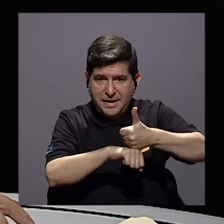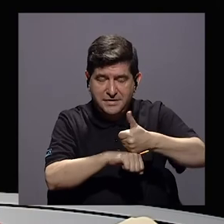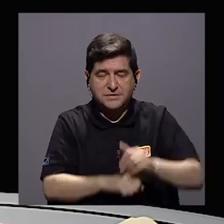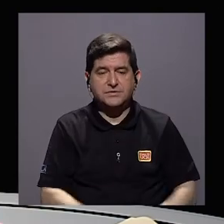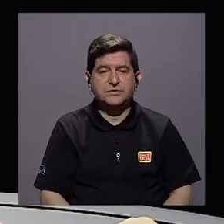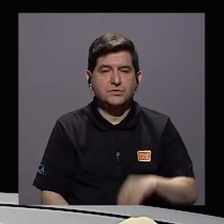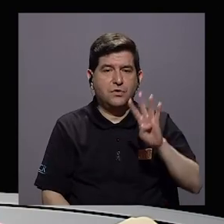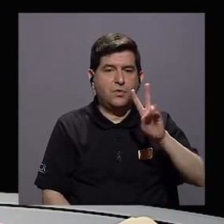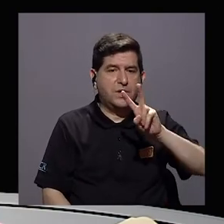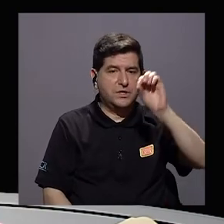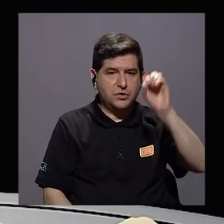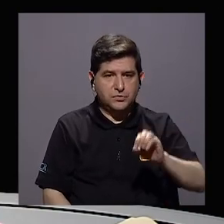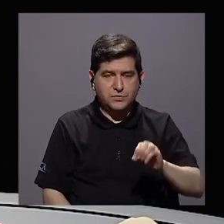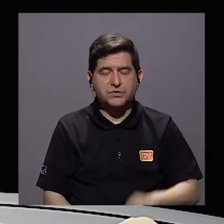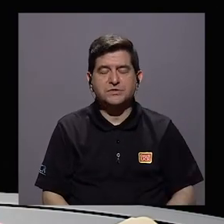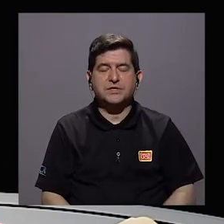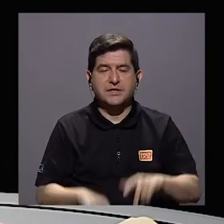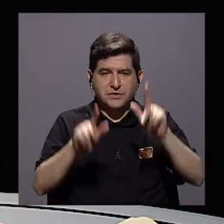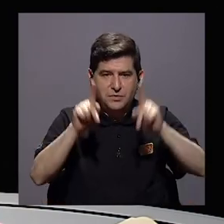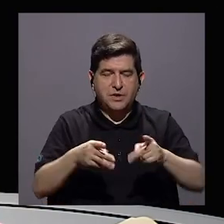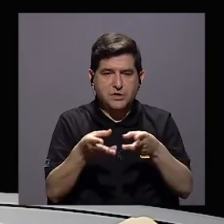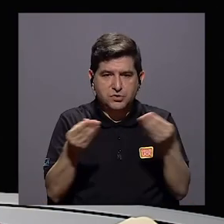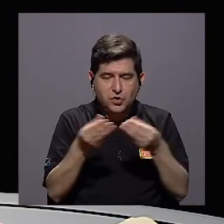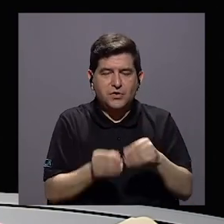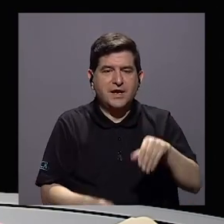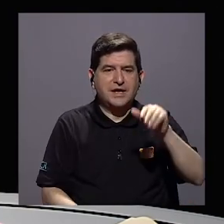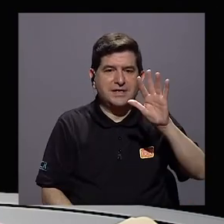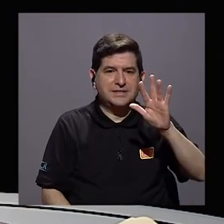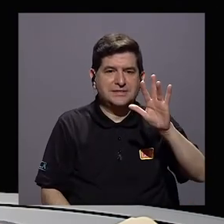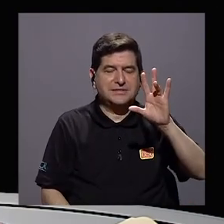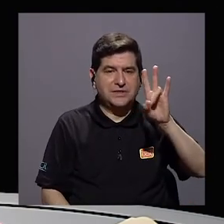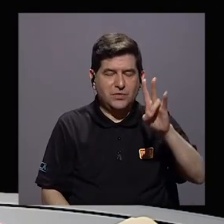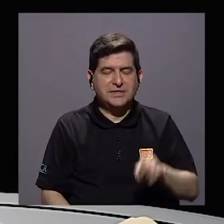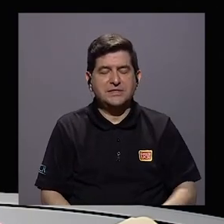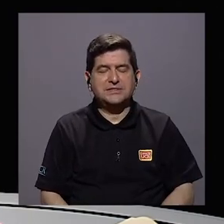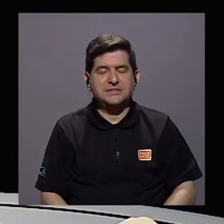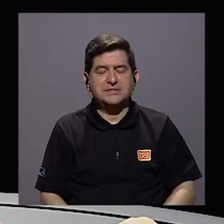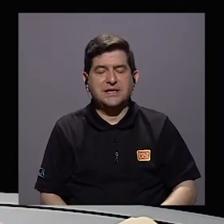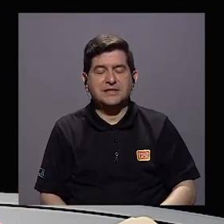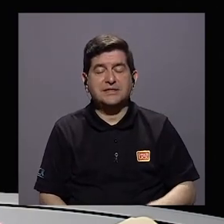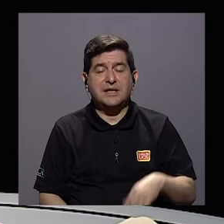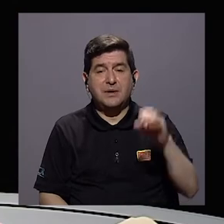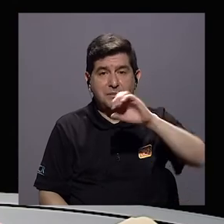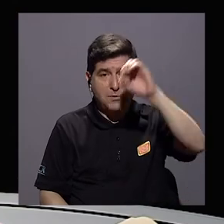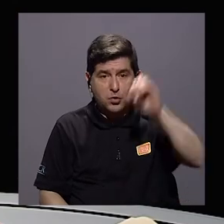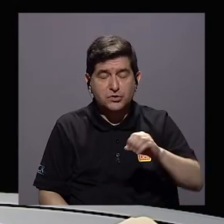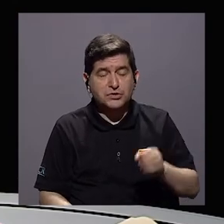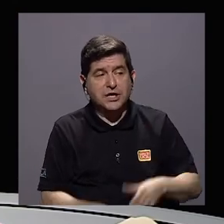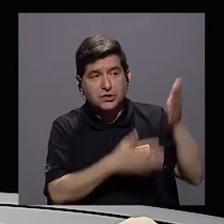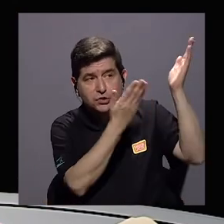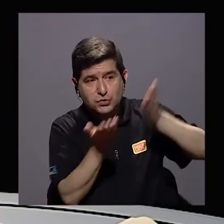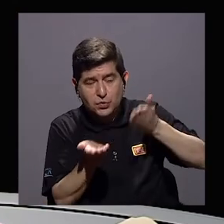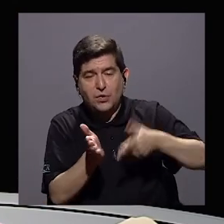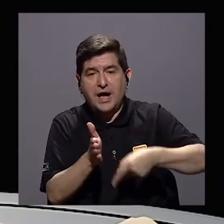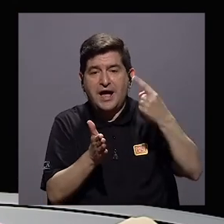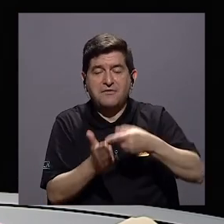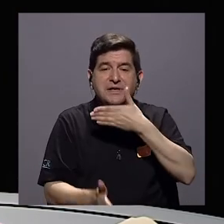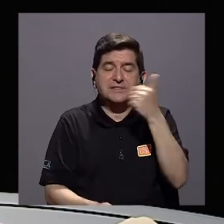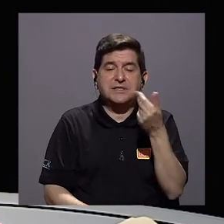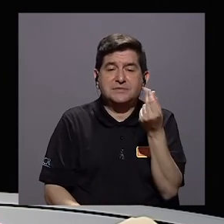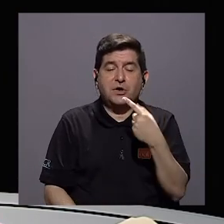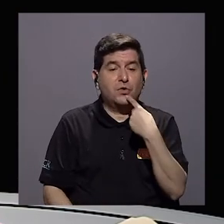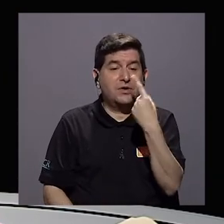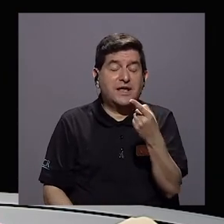un 42% de personas que lo producen a nivel nacional y un 57% que viene de fuera, que en algunos momentos tiene mejor